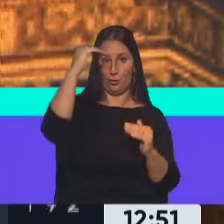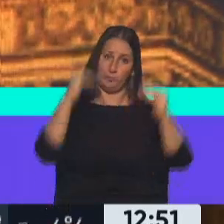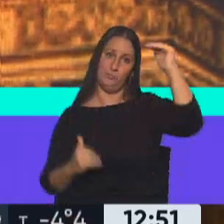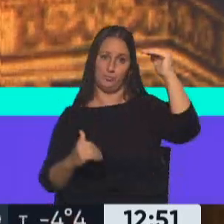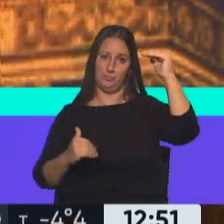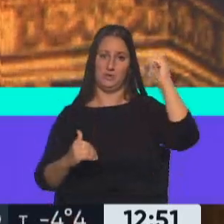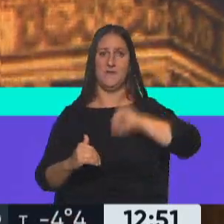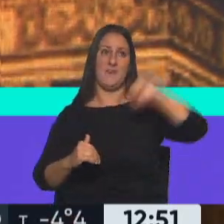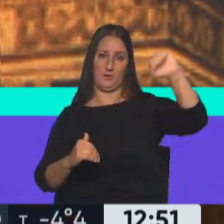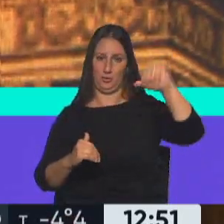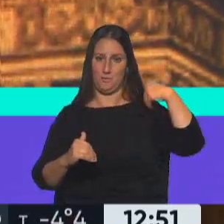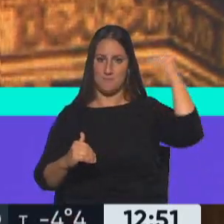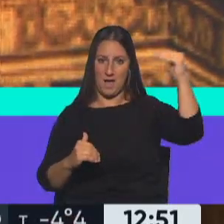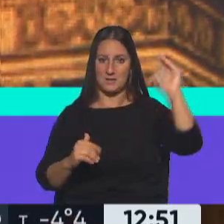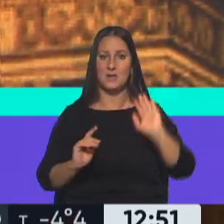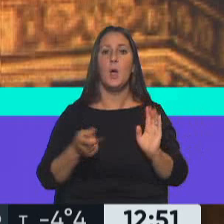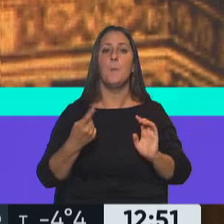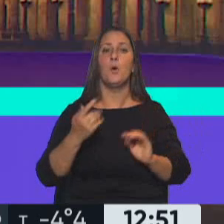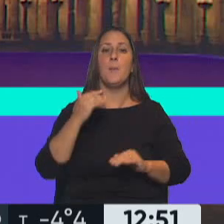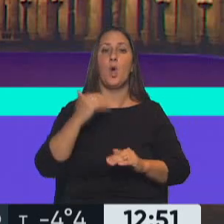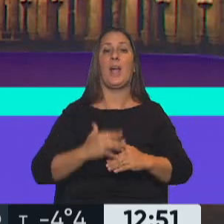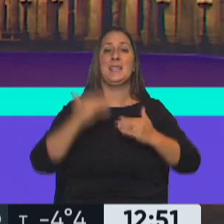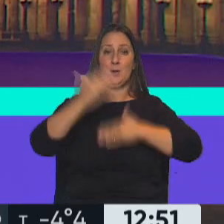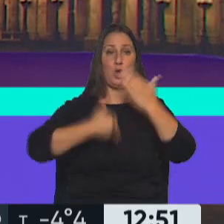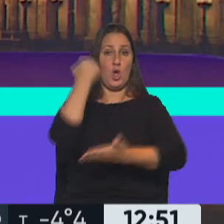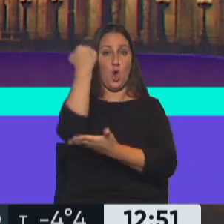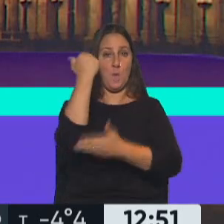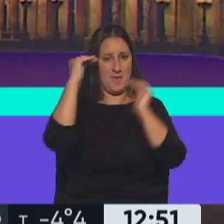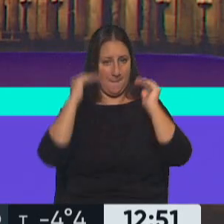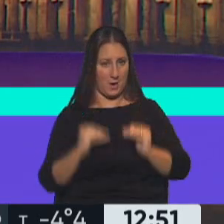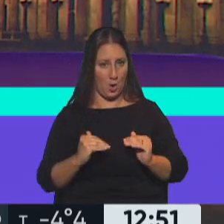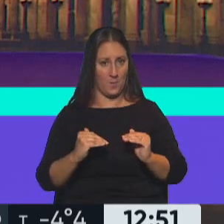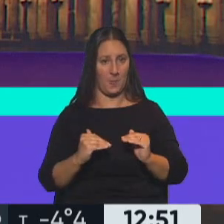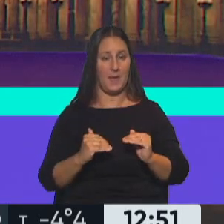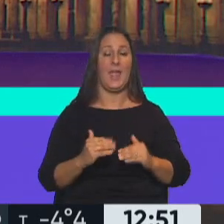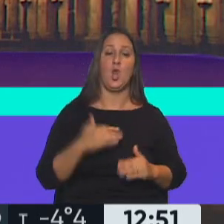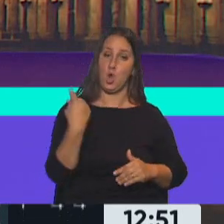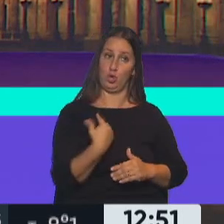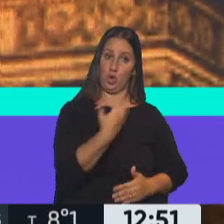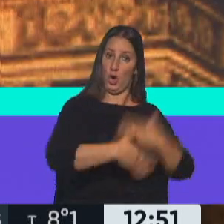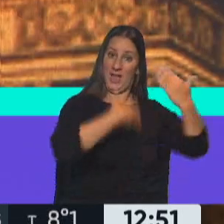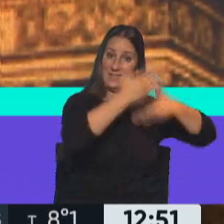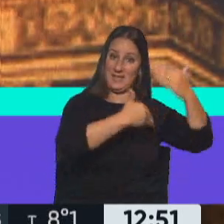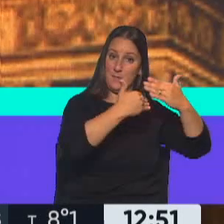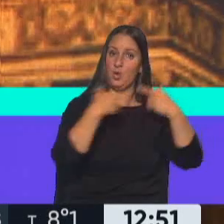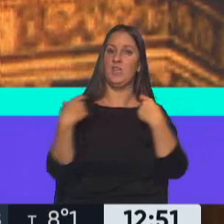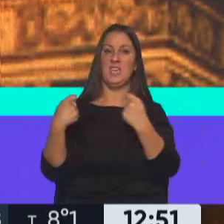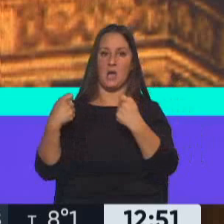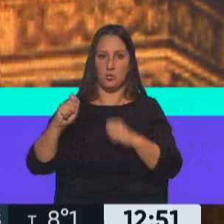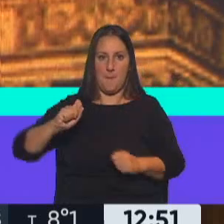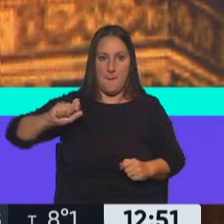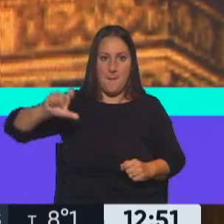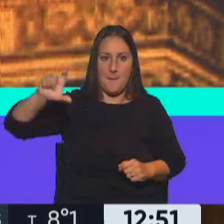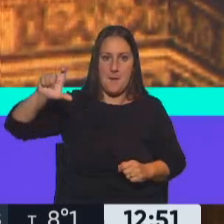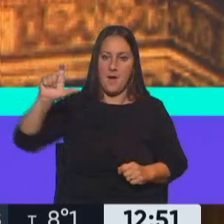inflación e incluso, bueno, podemos tener un crecimiento económico más chico. Ahora, esa diferencia entre lo que crecemos y lo que crece el gasto,